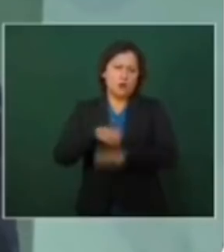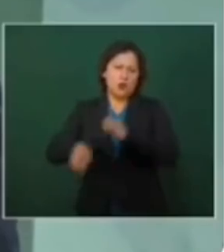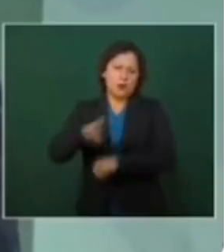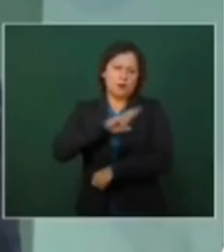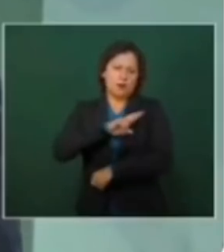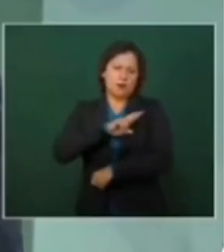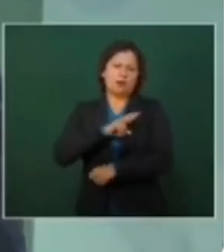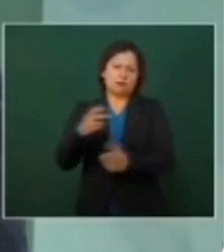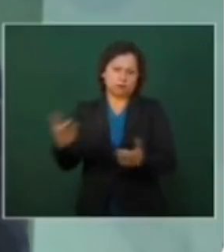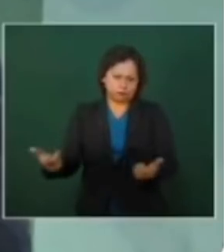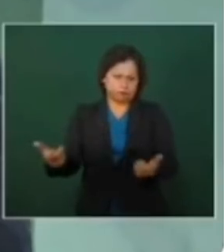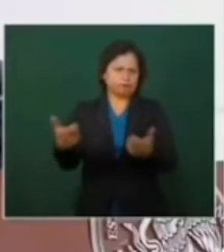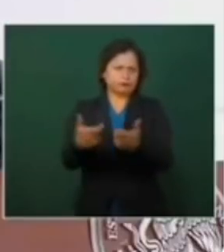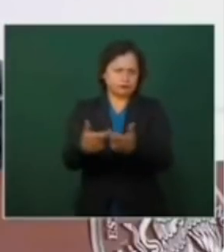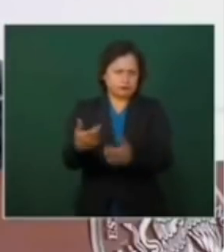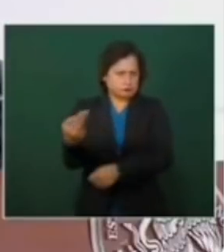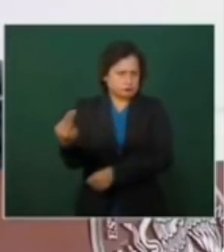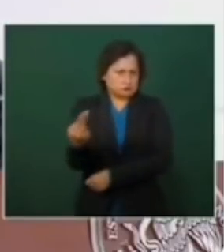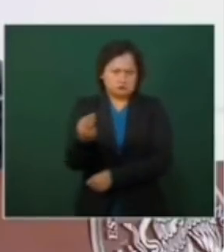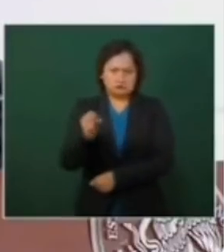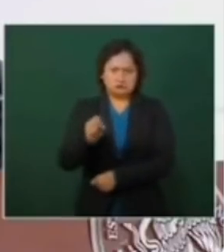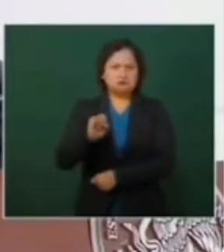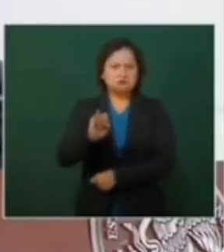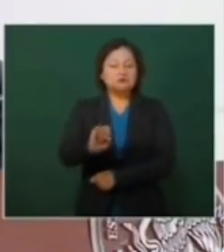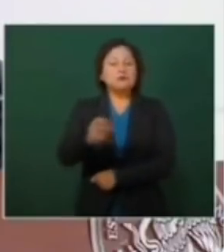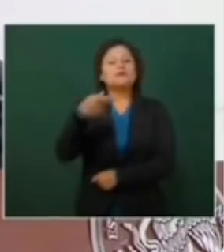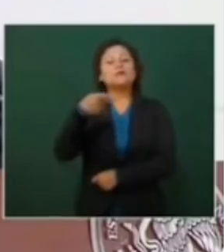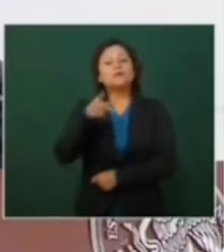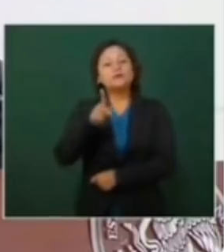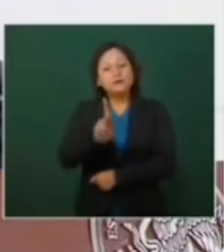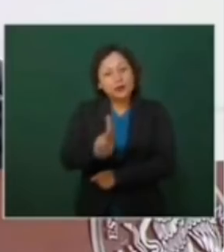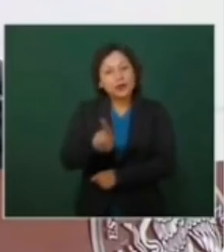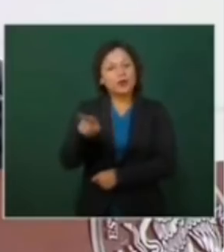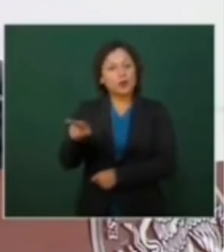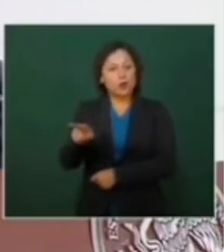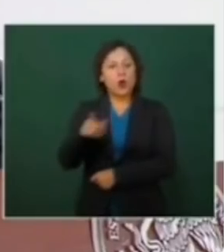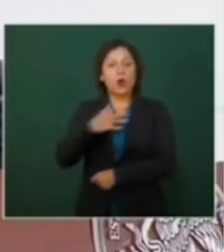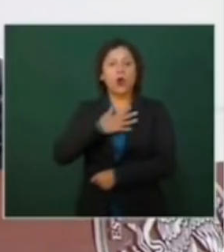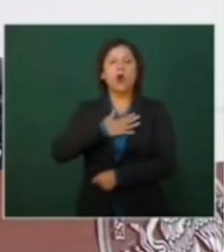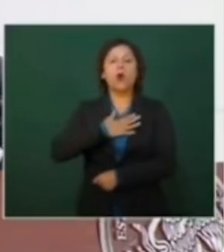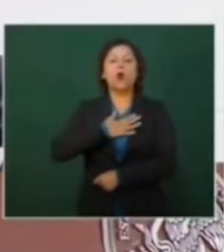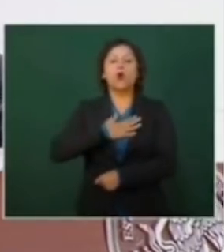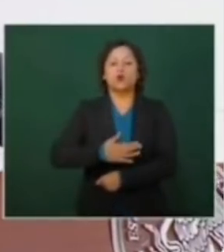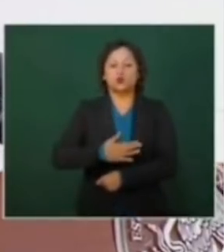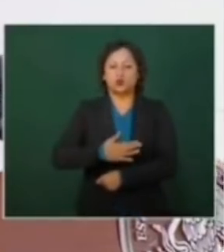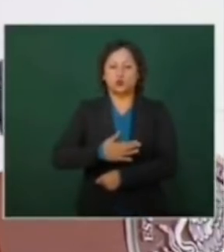pero con utilidades razonables